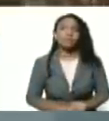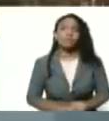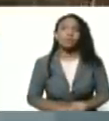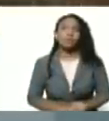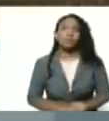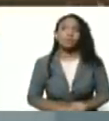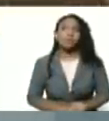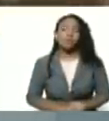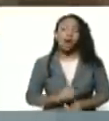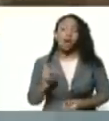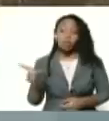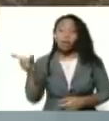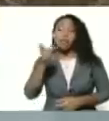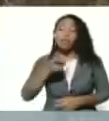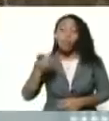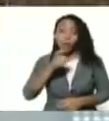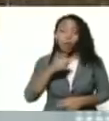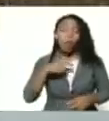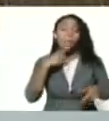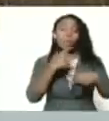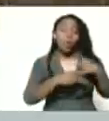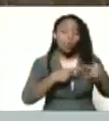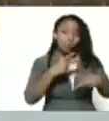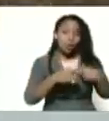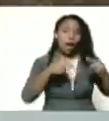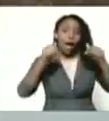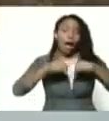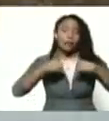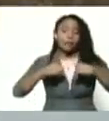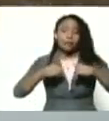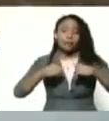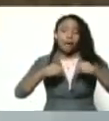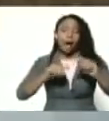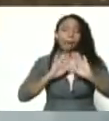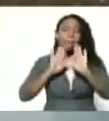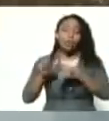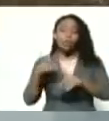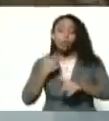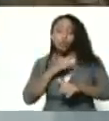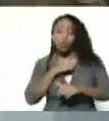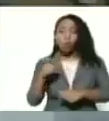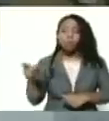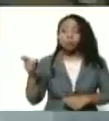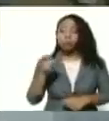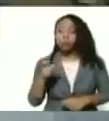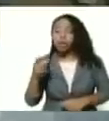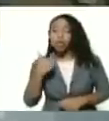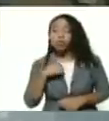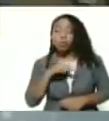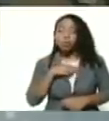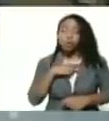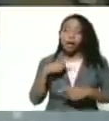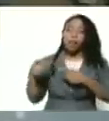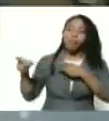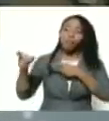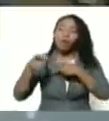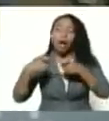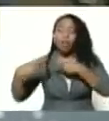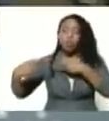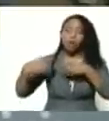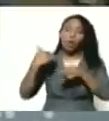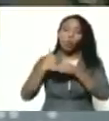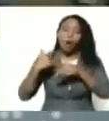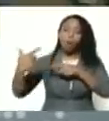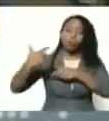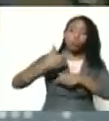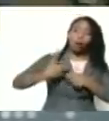Bueno, eso es lo que estamos buscando. Productores, ¿a quién apoyar? Lo estamos buscando, nos estábamos buscando mutuamente.